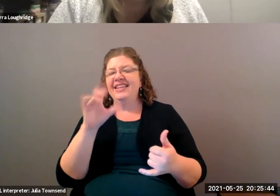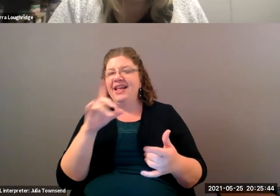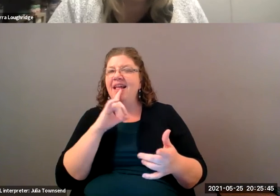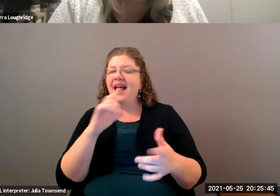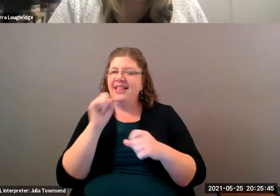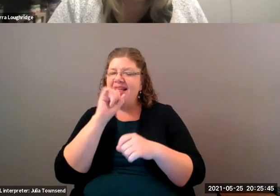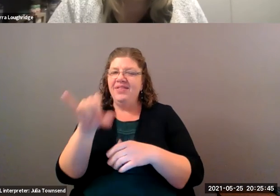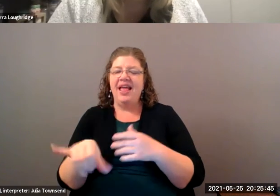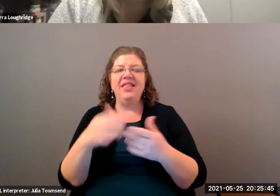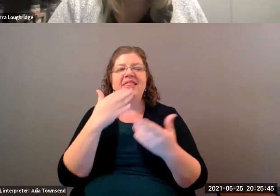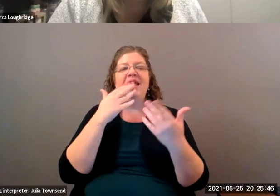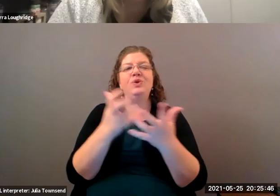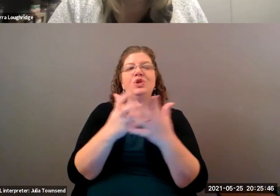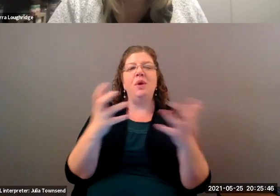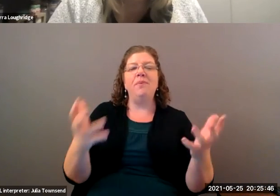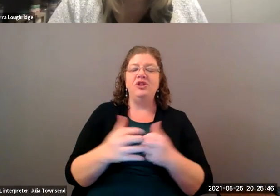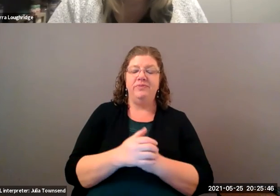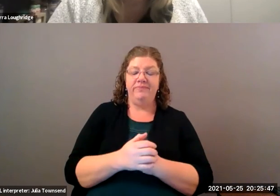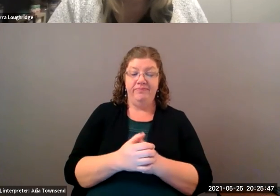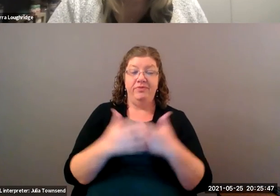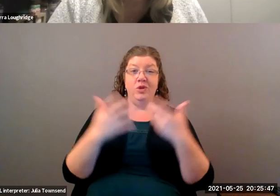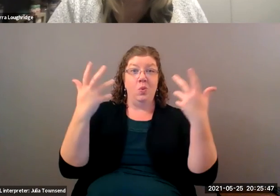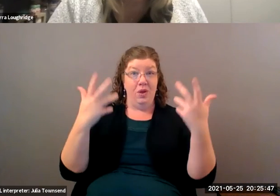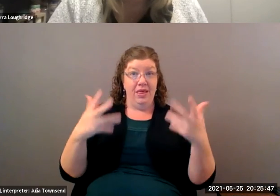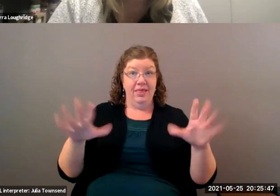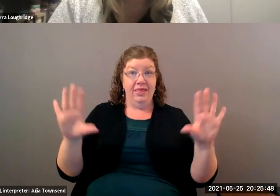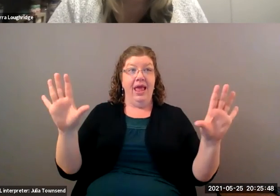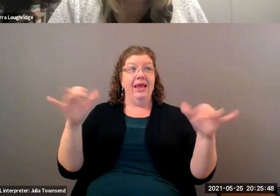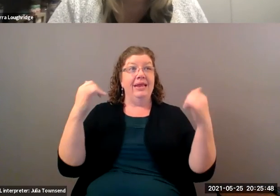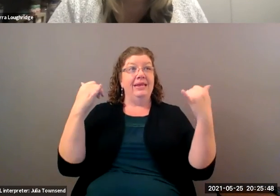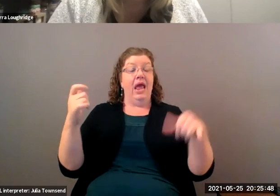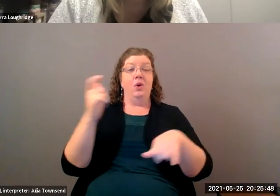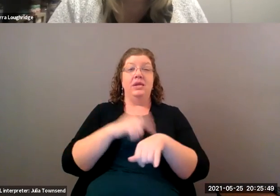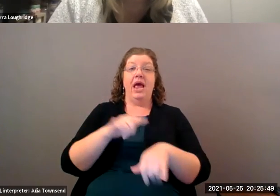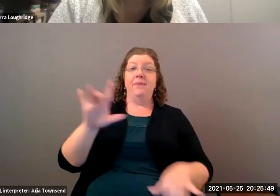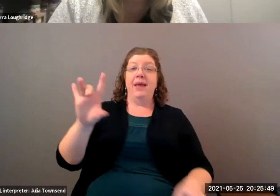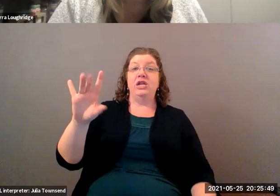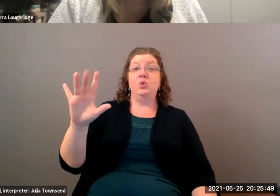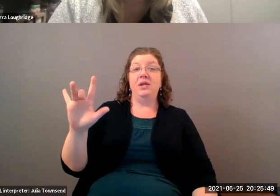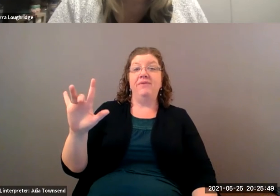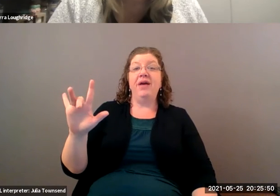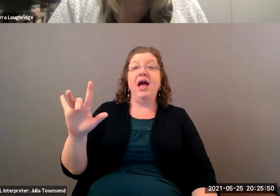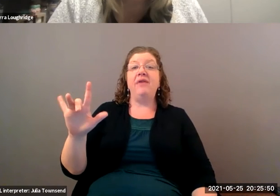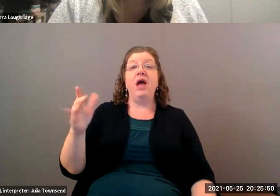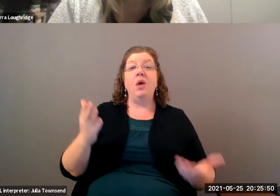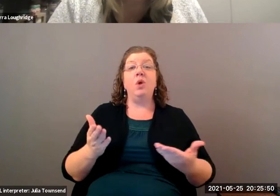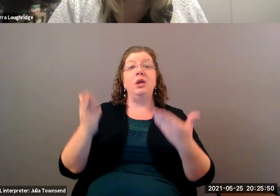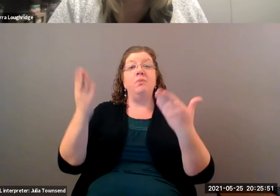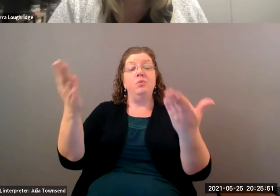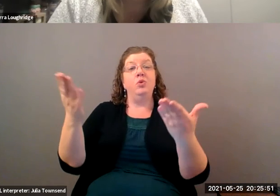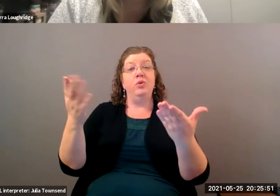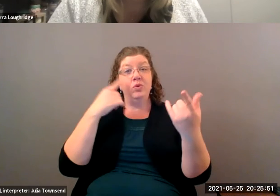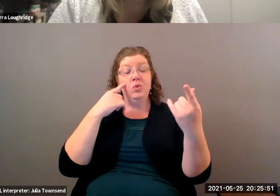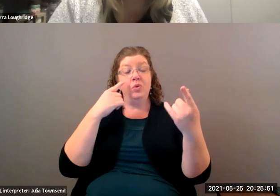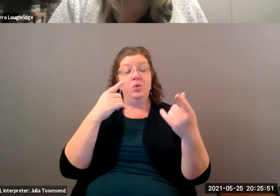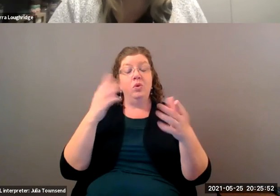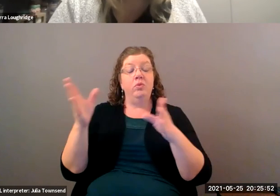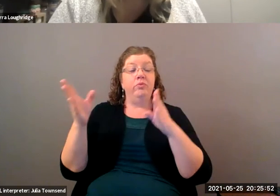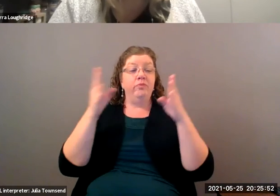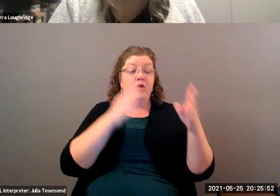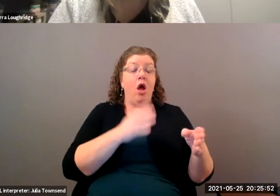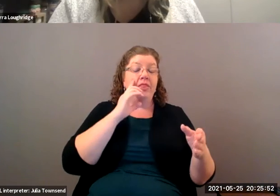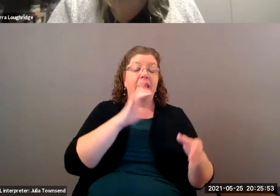Anyway, thank you so much. And with that, it's 8:20. Así que muchas gracias. Y bueno, pues con eso son las 8:25 y me gustaría